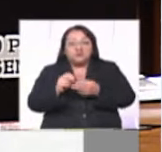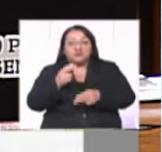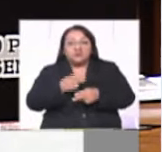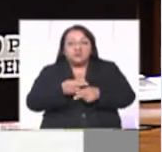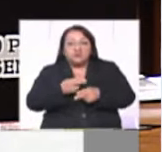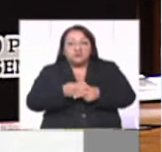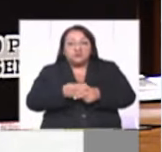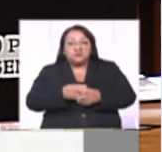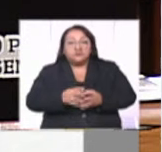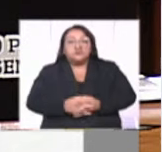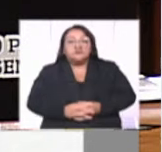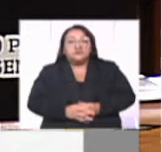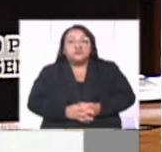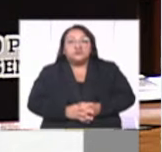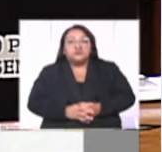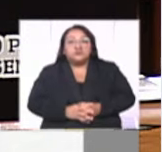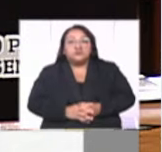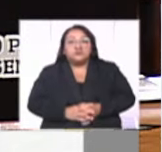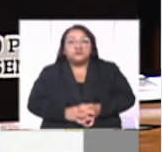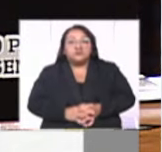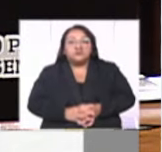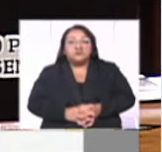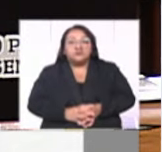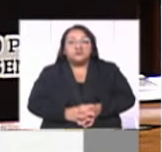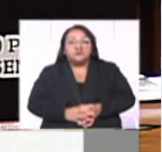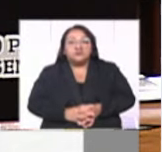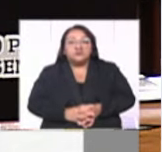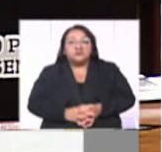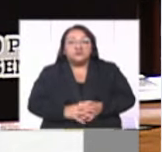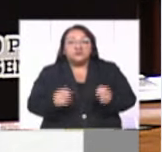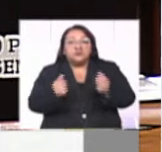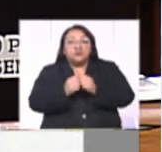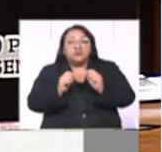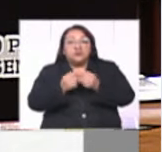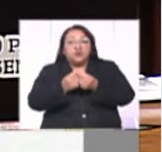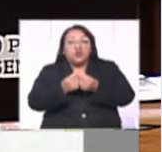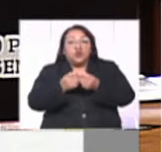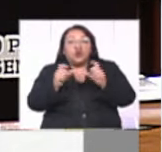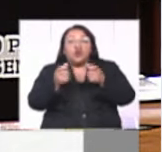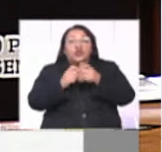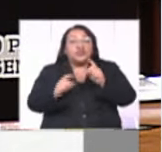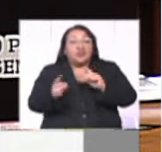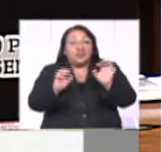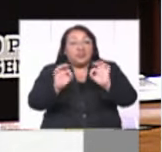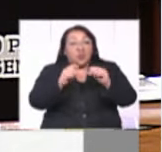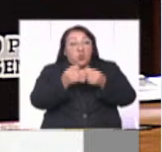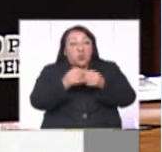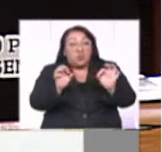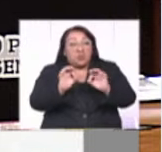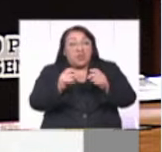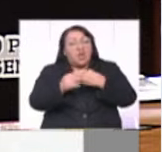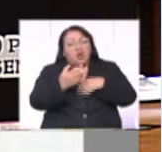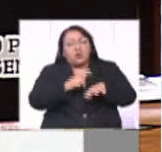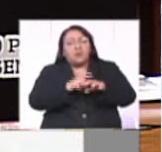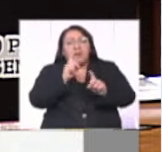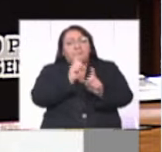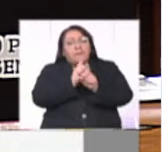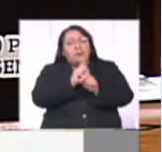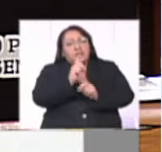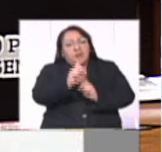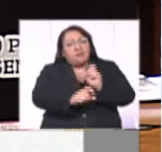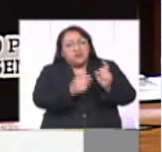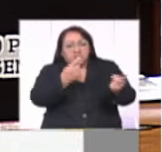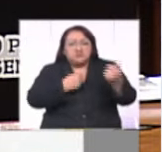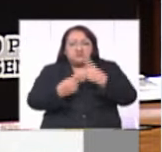sus portavoces. Respecto a los congresistas no agrupados, pueden alcanzar de manera individual su pedido de uso de la